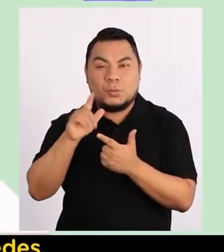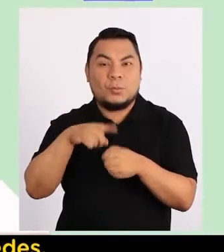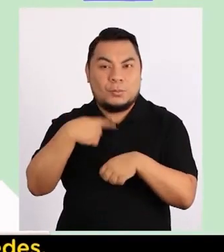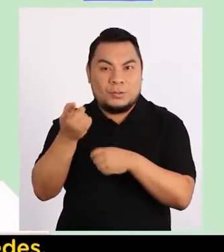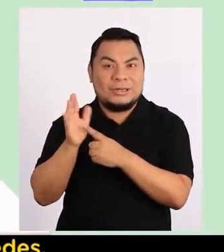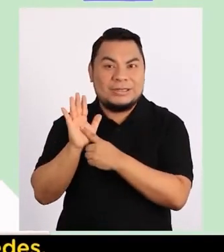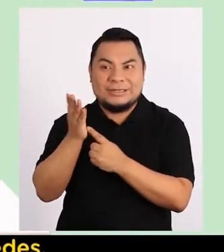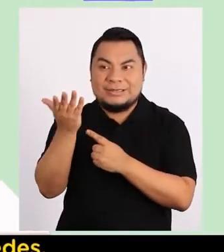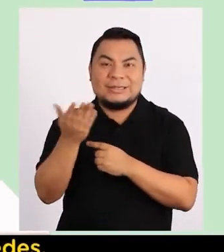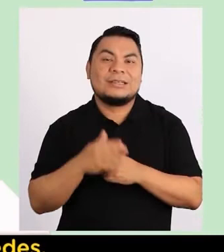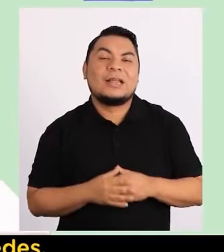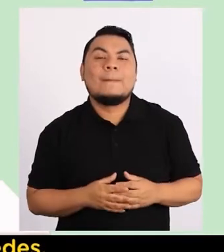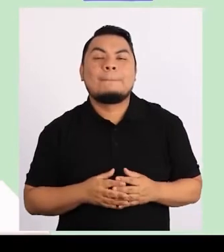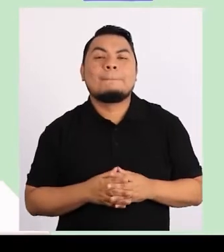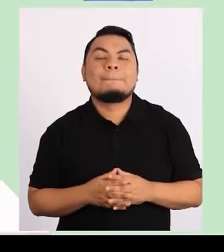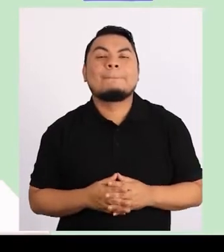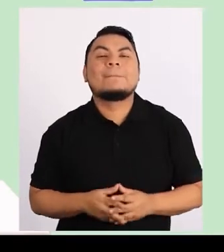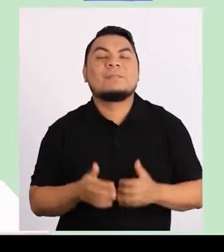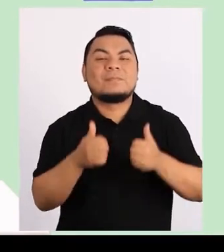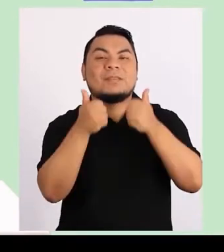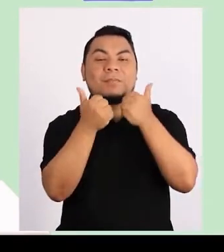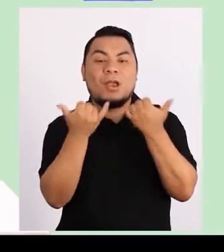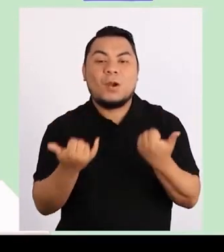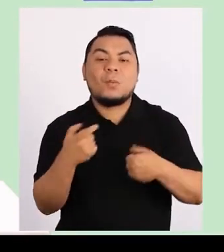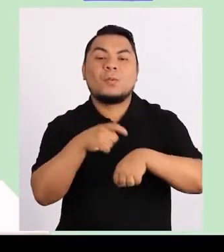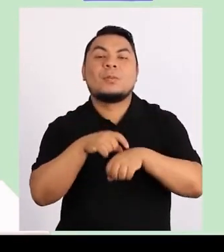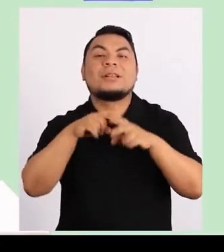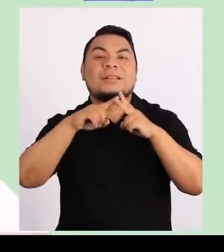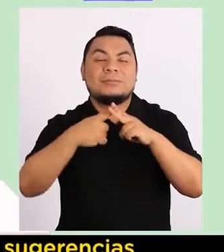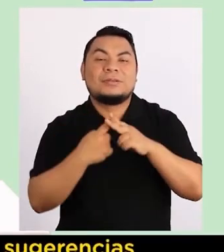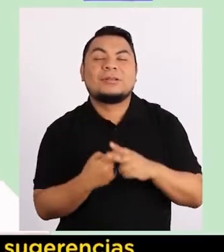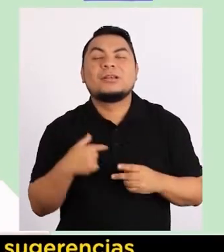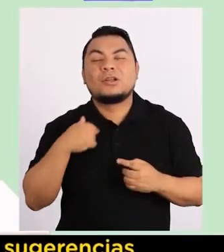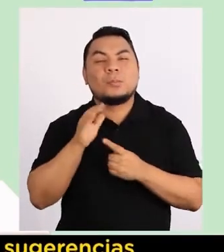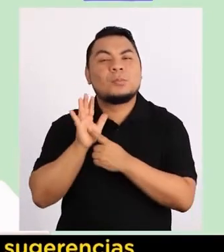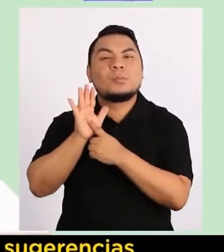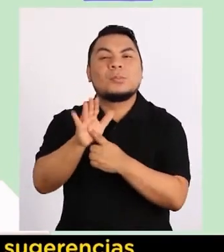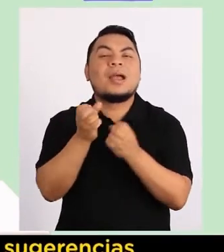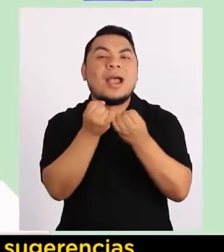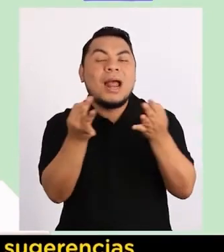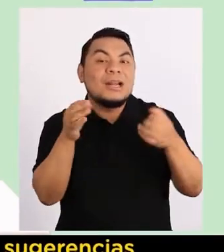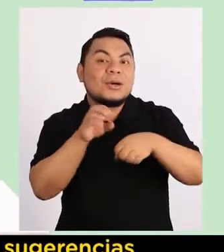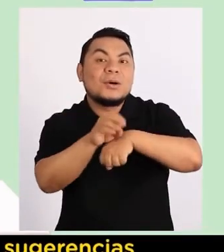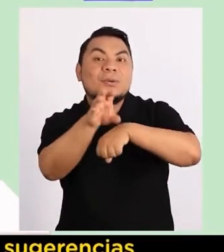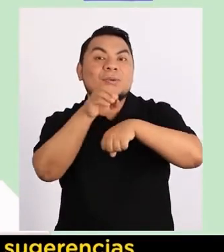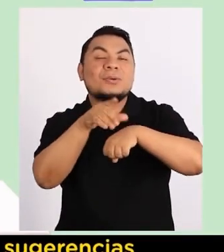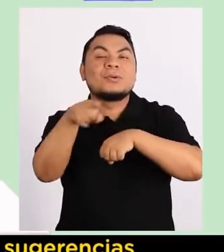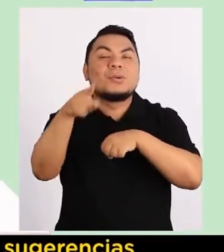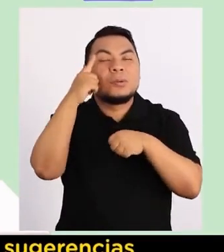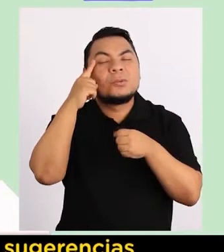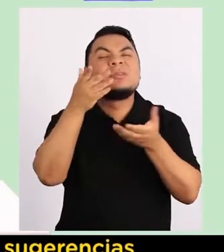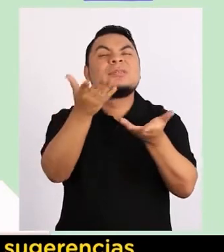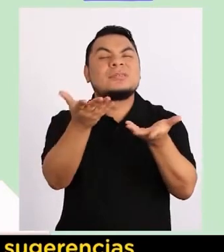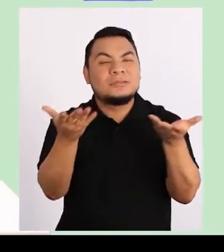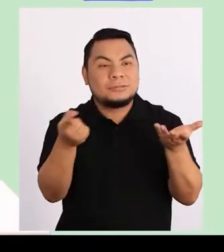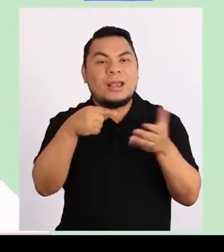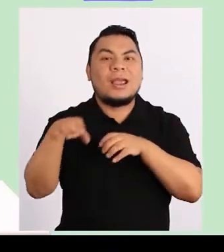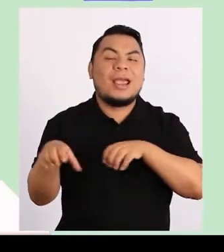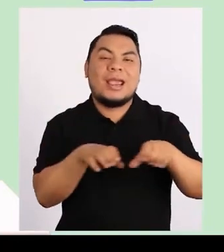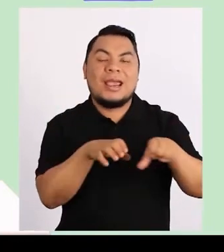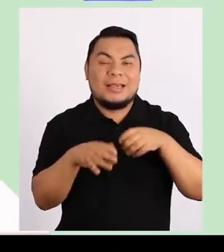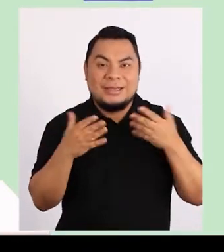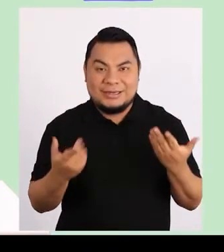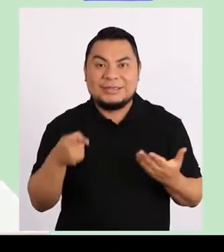momentos estarán con ustedes. Bien, es momento de empezar. Les presentaré algunas recomendaciones y sugerencias